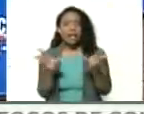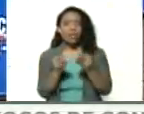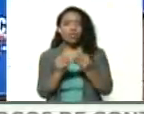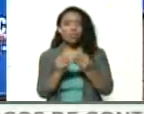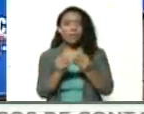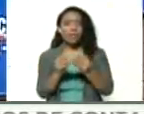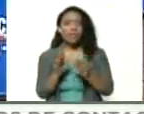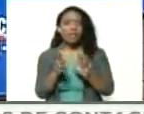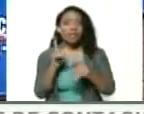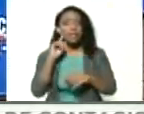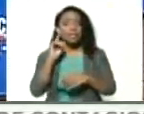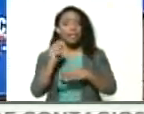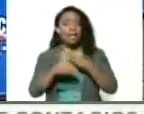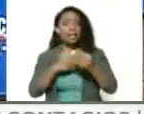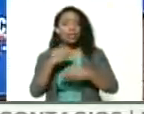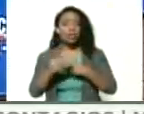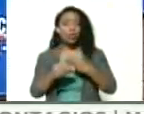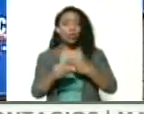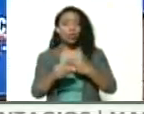Ernesto, sintetizó